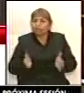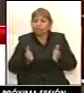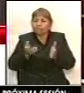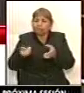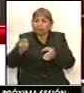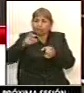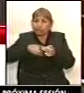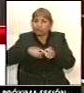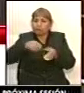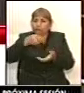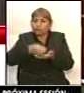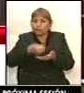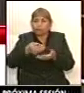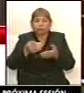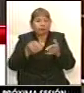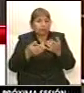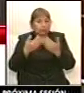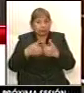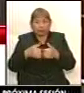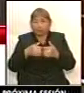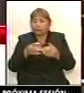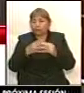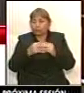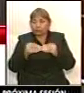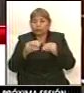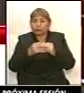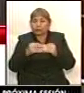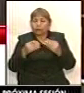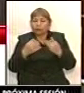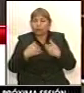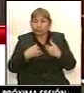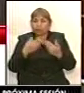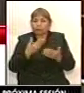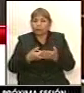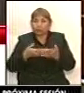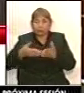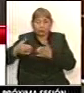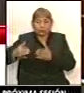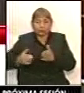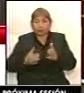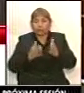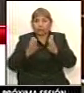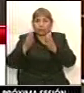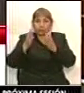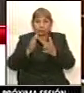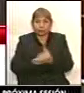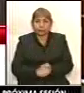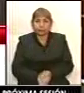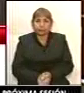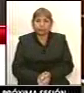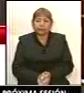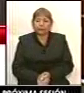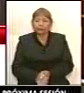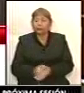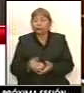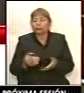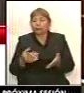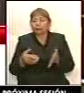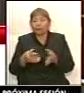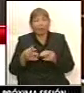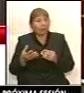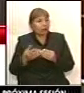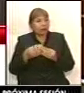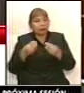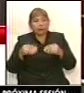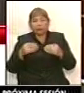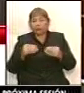invirtiendo en infraestructura productiva, que tiene que ver también con caminos que acercan los productos a los mercados, tiene